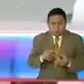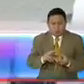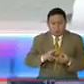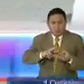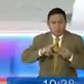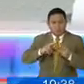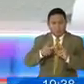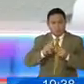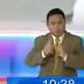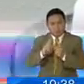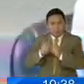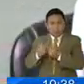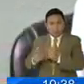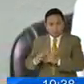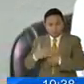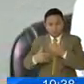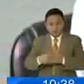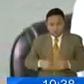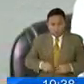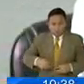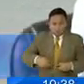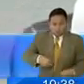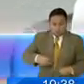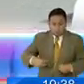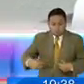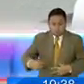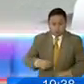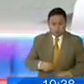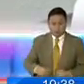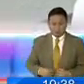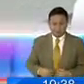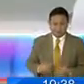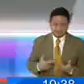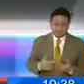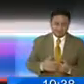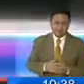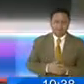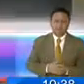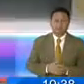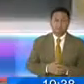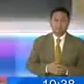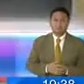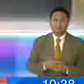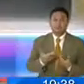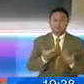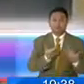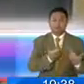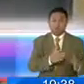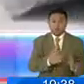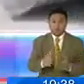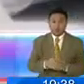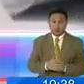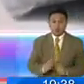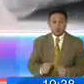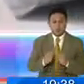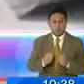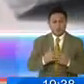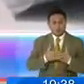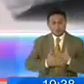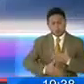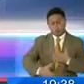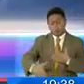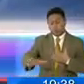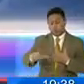que genera los tumores o las neoplasias que conocemos dentro del cáncer. Los tratamientos son largos y muy agresivos. En